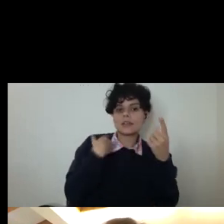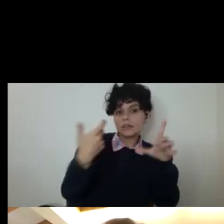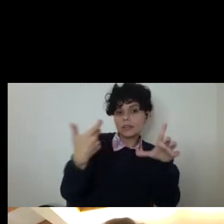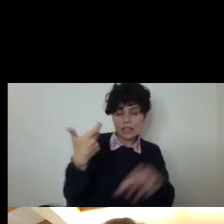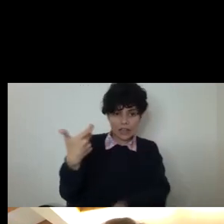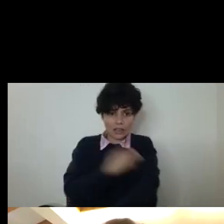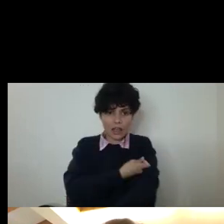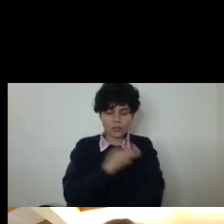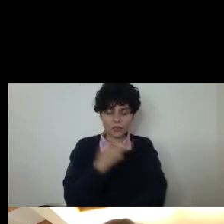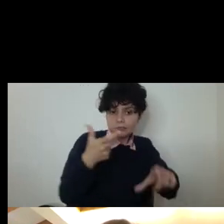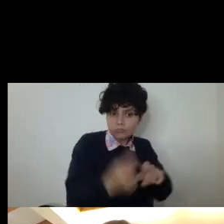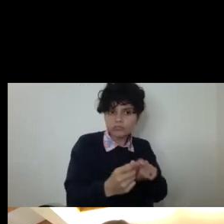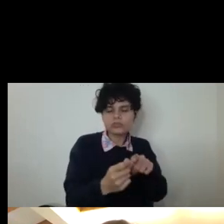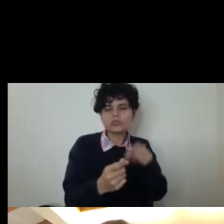secuencia